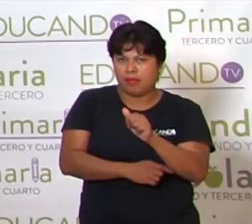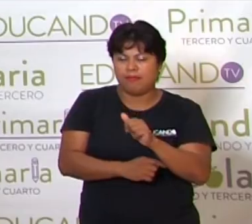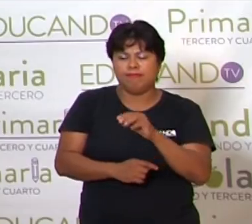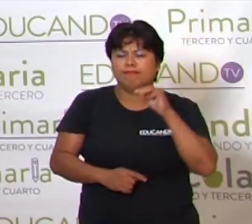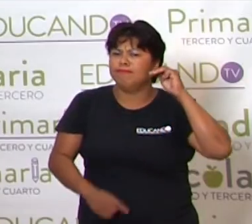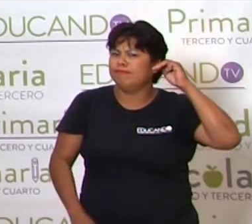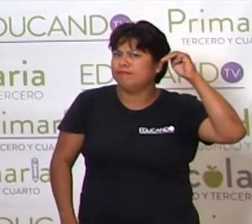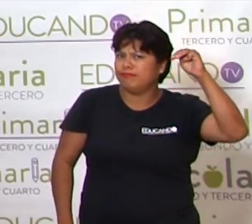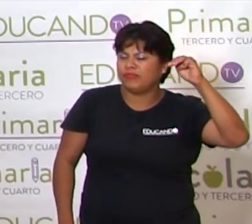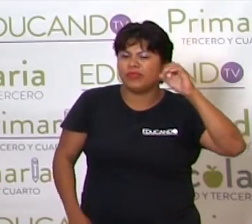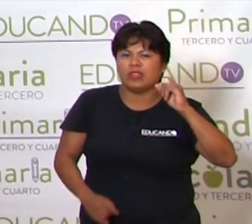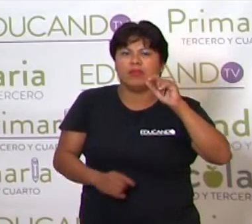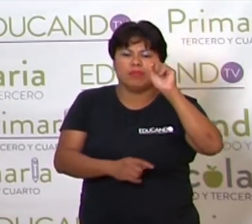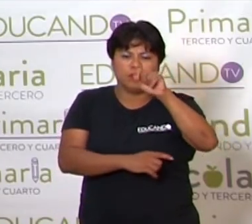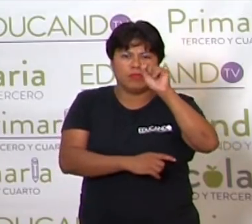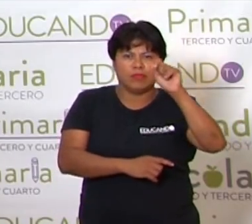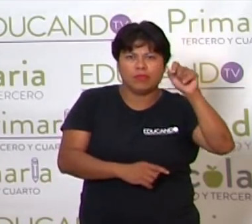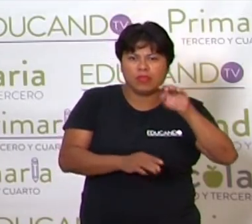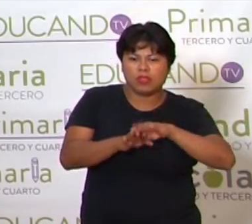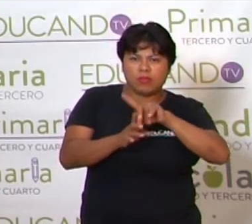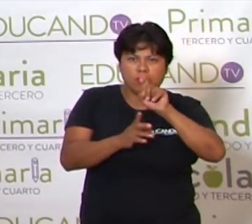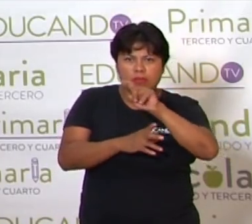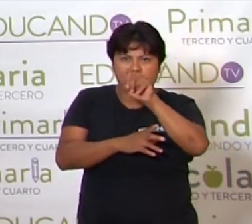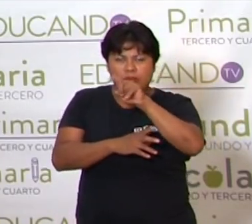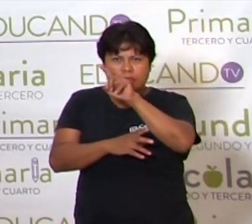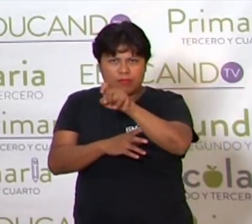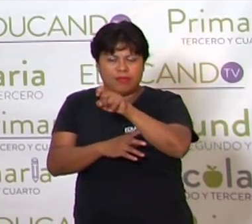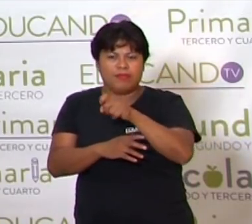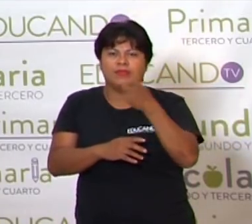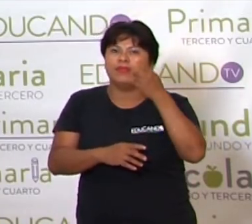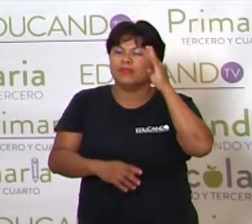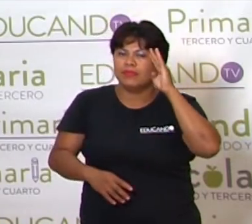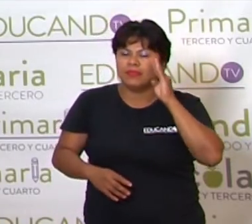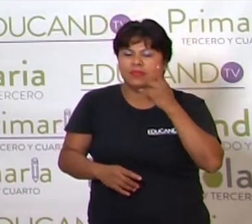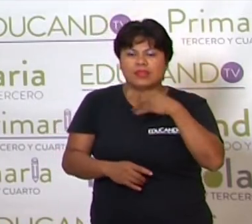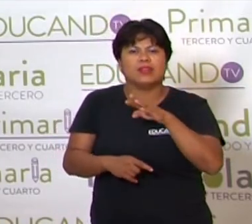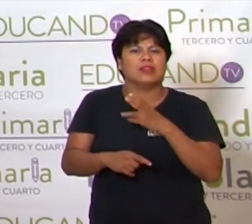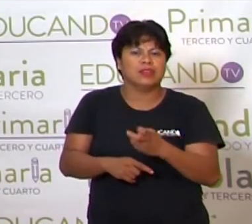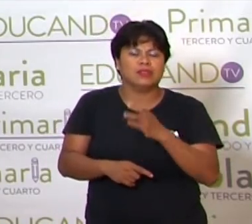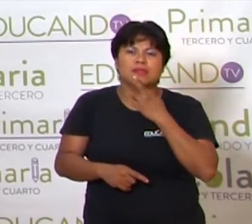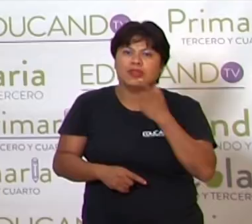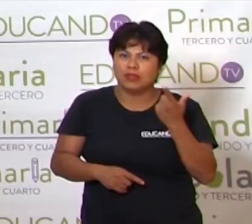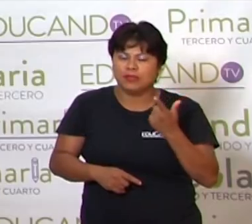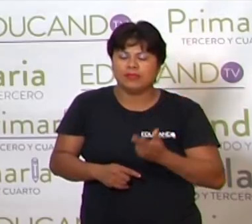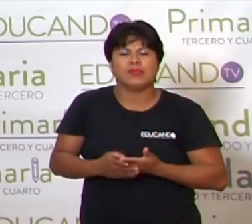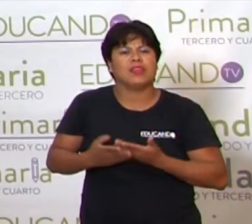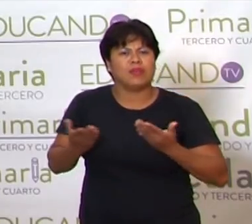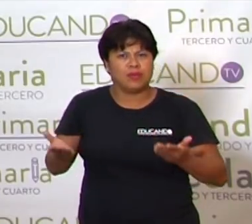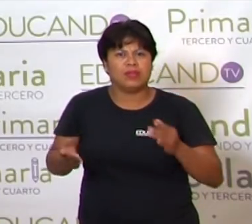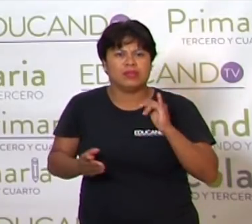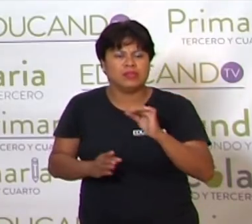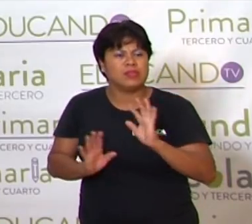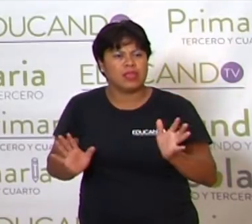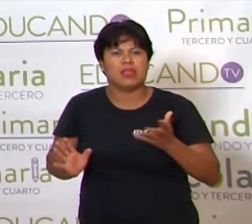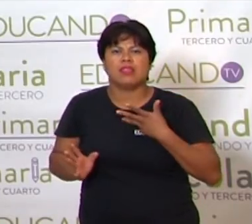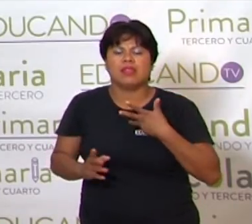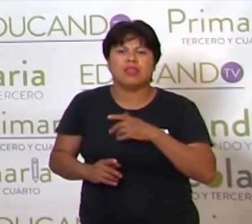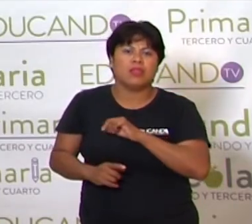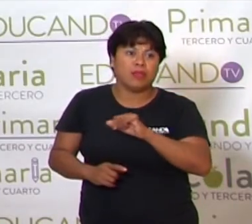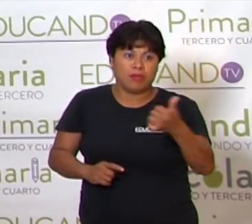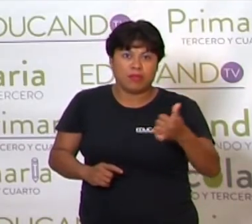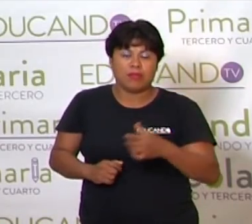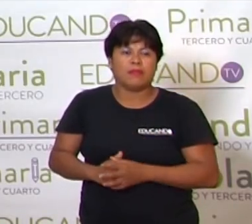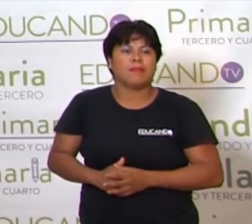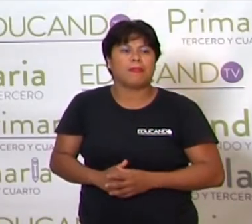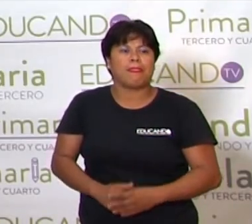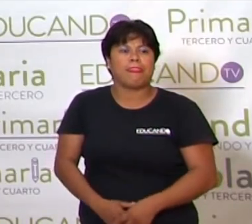Y le ponemos unos puntos suspensivos acá, miren. ¿Qué les parece? Para que quede mejor. Ahora sí, ya quedó mi siguiente